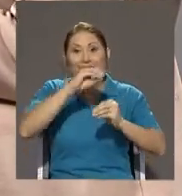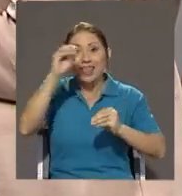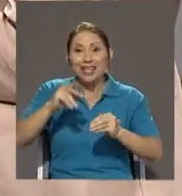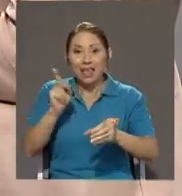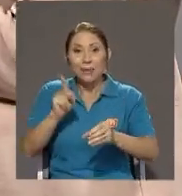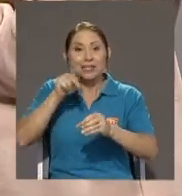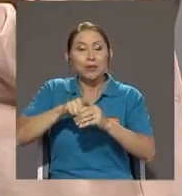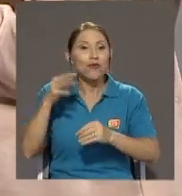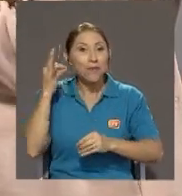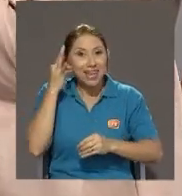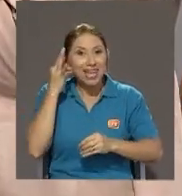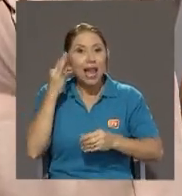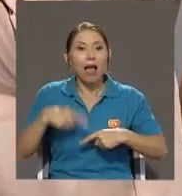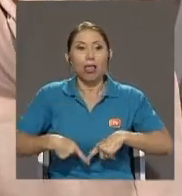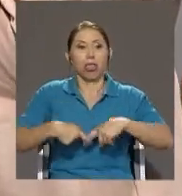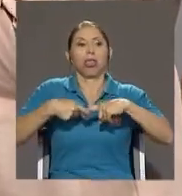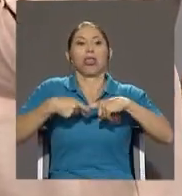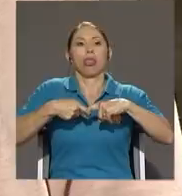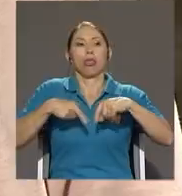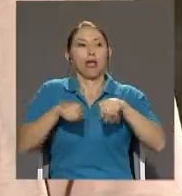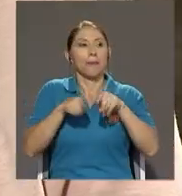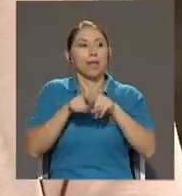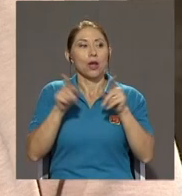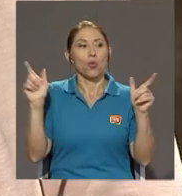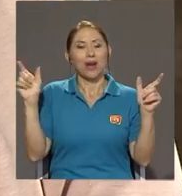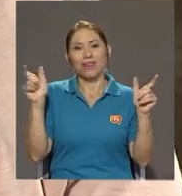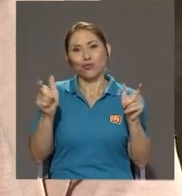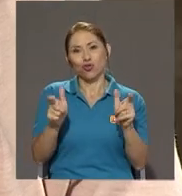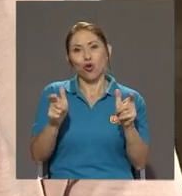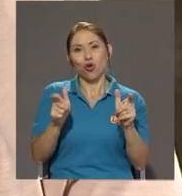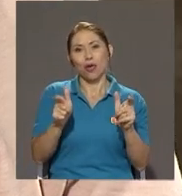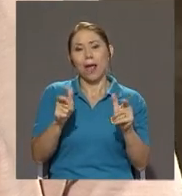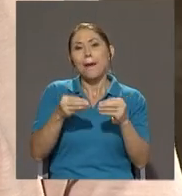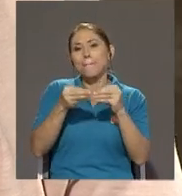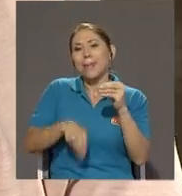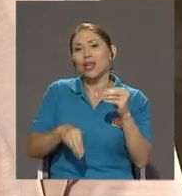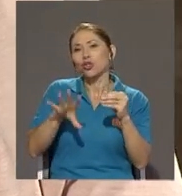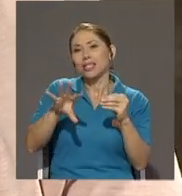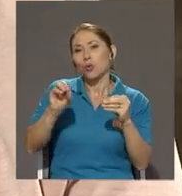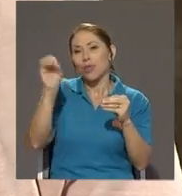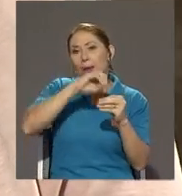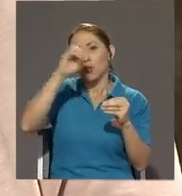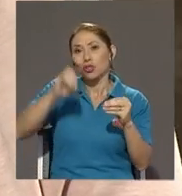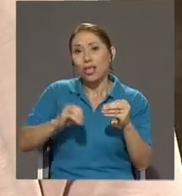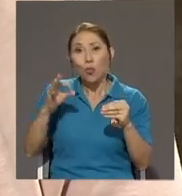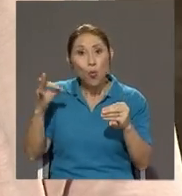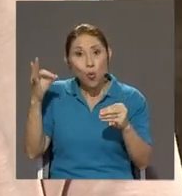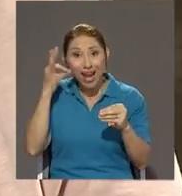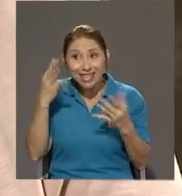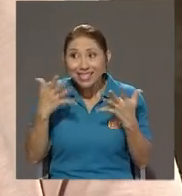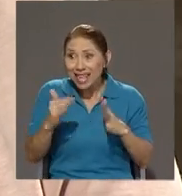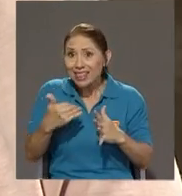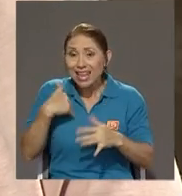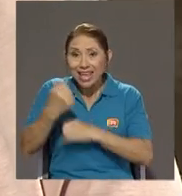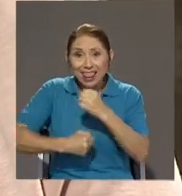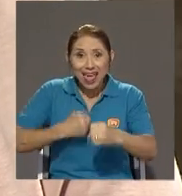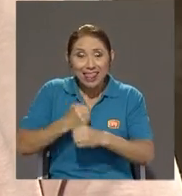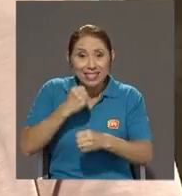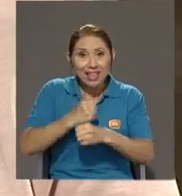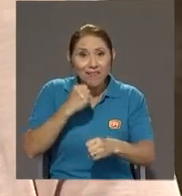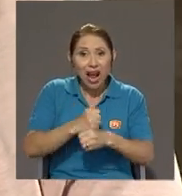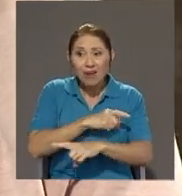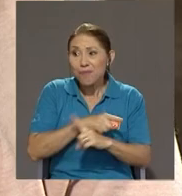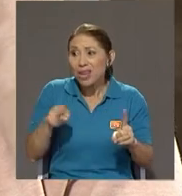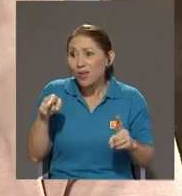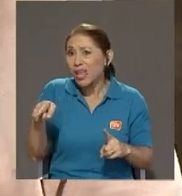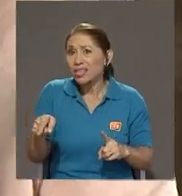sufrido un estancamiento e incluso una reducción. Menos del 50% de las mujeres en edad de trabajar están incorporadas al mercado laboral.